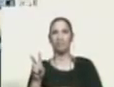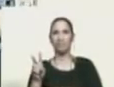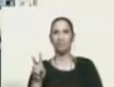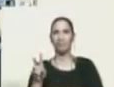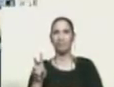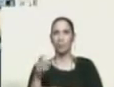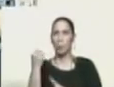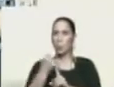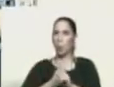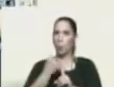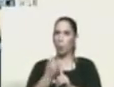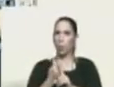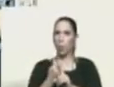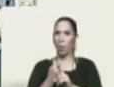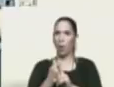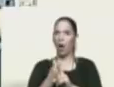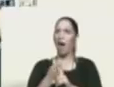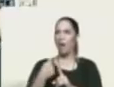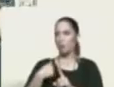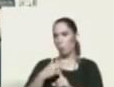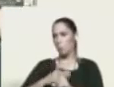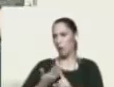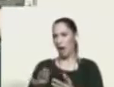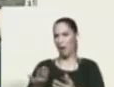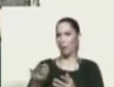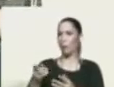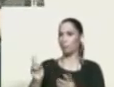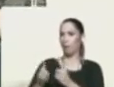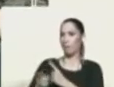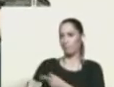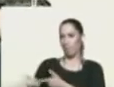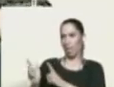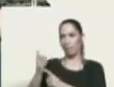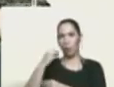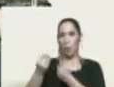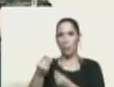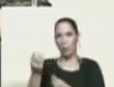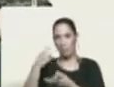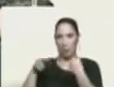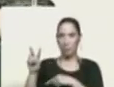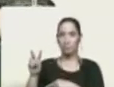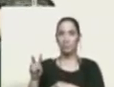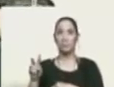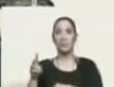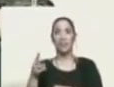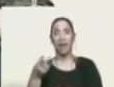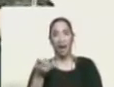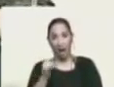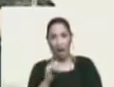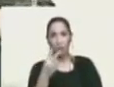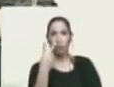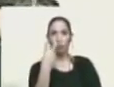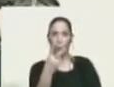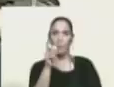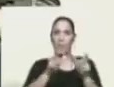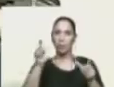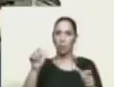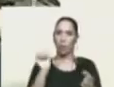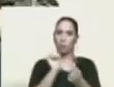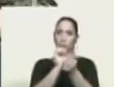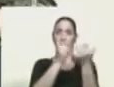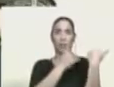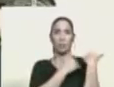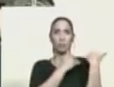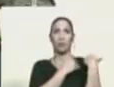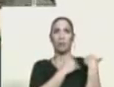la complicidad de la titular de esta institución. Allí hay dos procesados, entre ellos